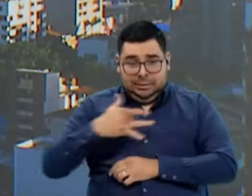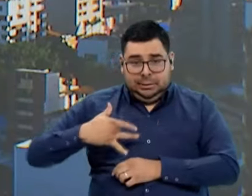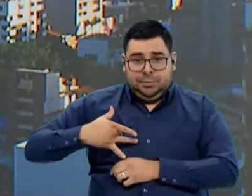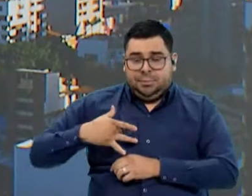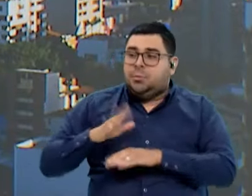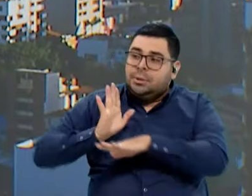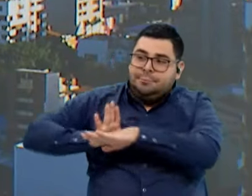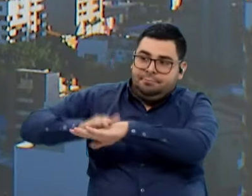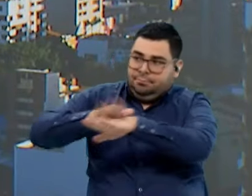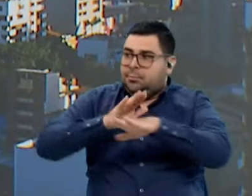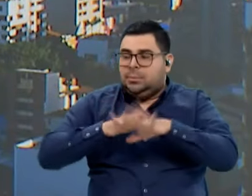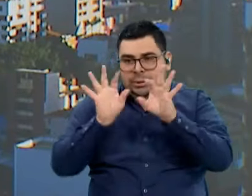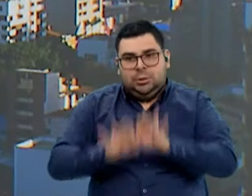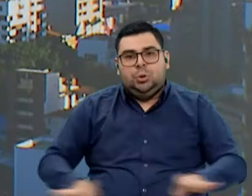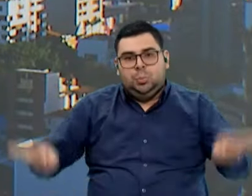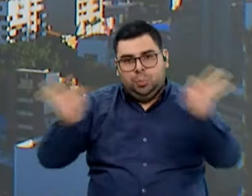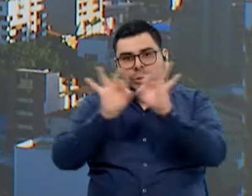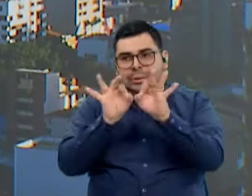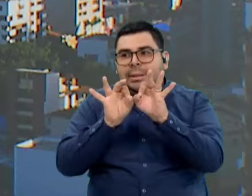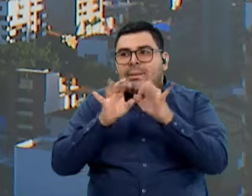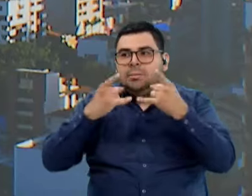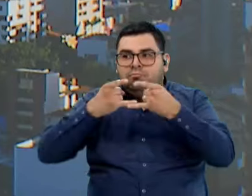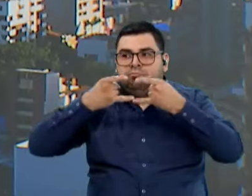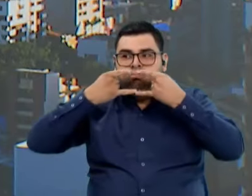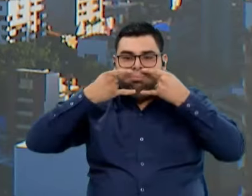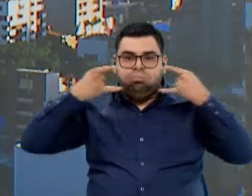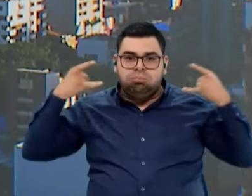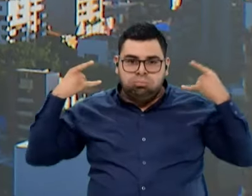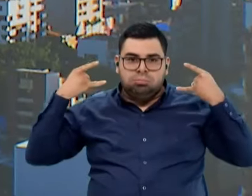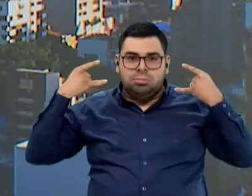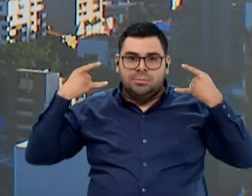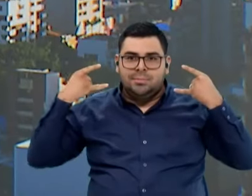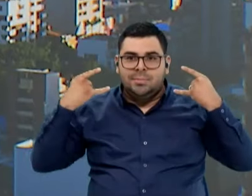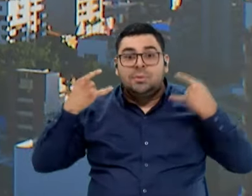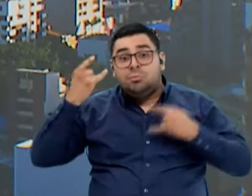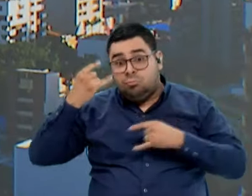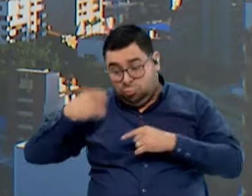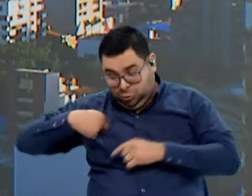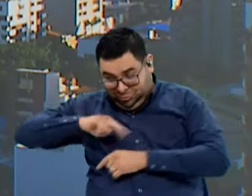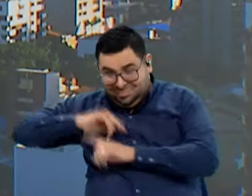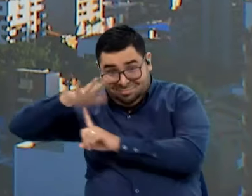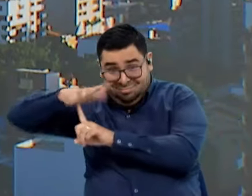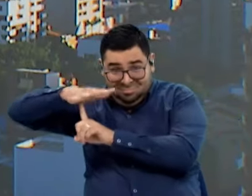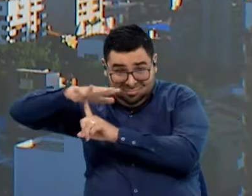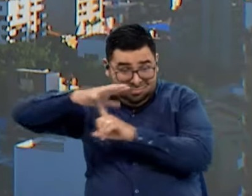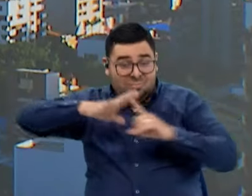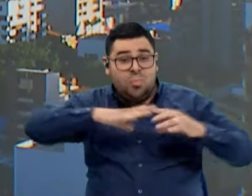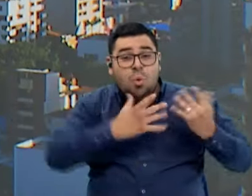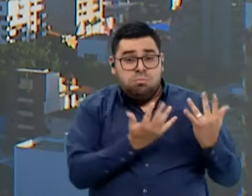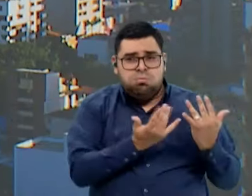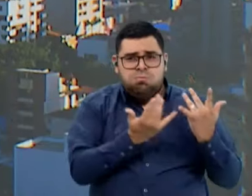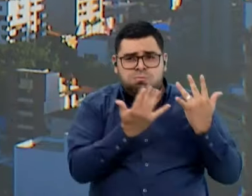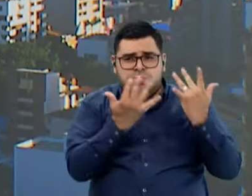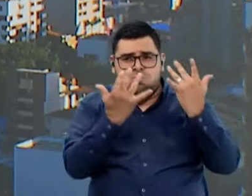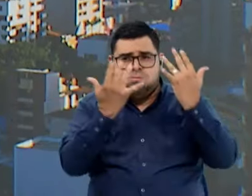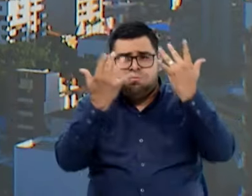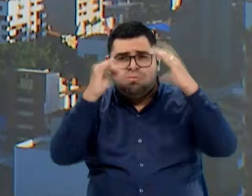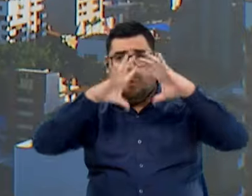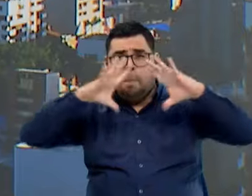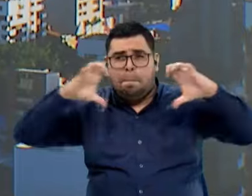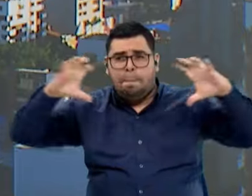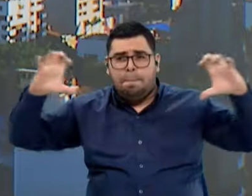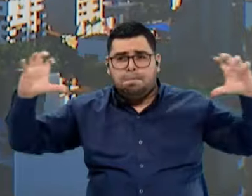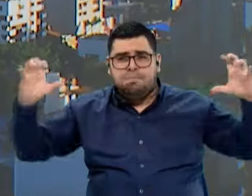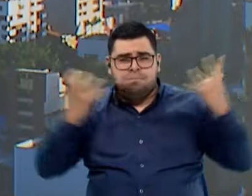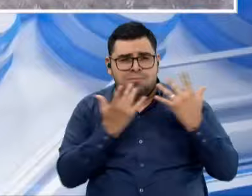estamos haciendo un vuelo en helicóptero, pues la nube es completamente fuerte. Entonces, es recomendable que las zonas que están en el